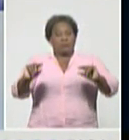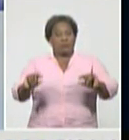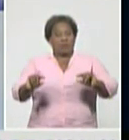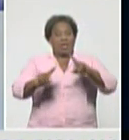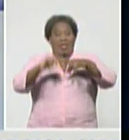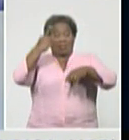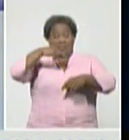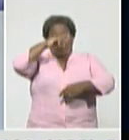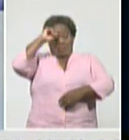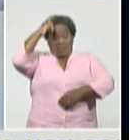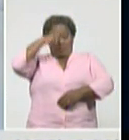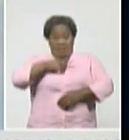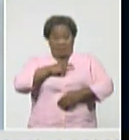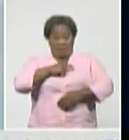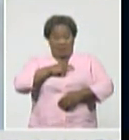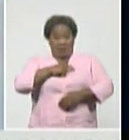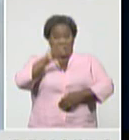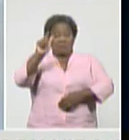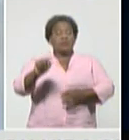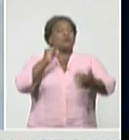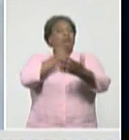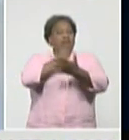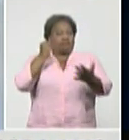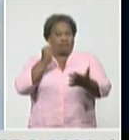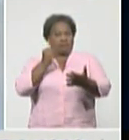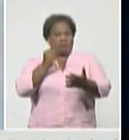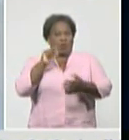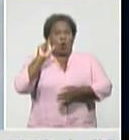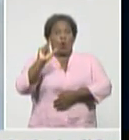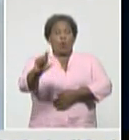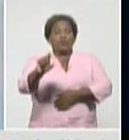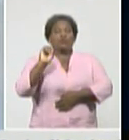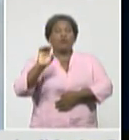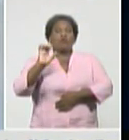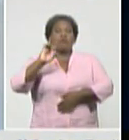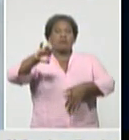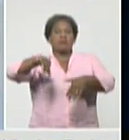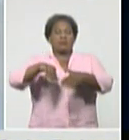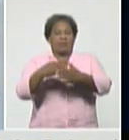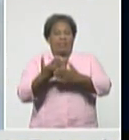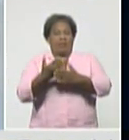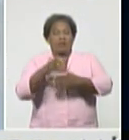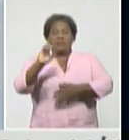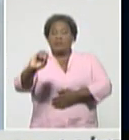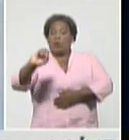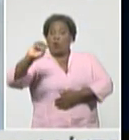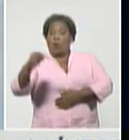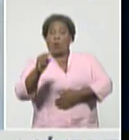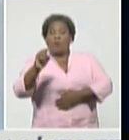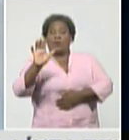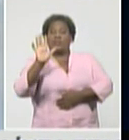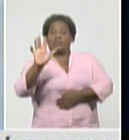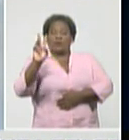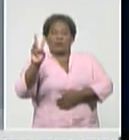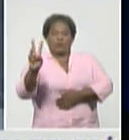casos confirmados en los últimos 15 días a 0,52.